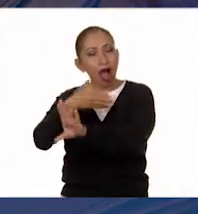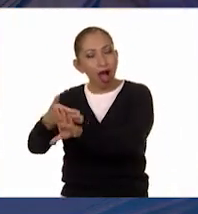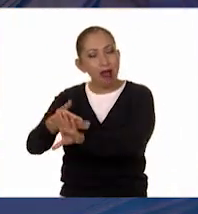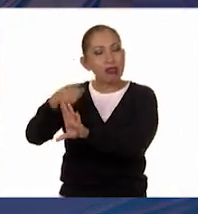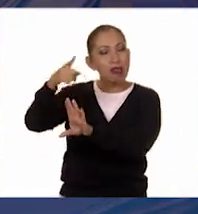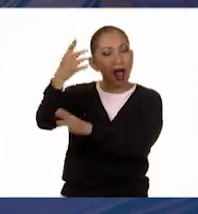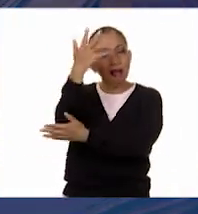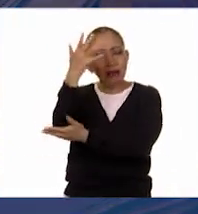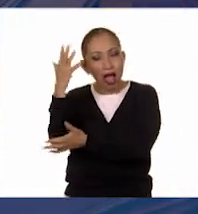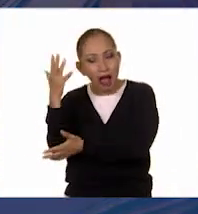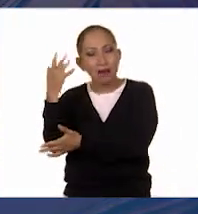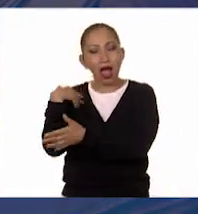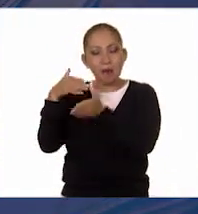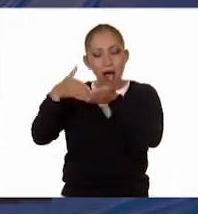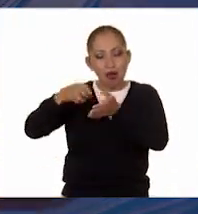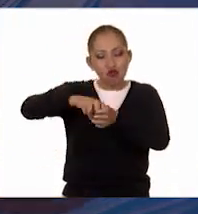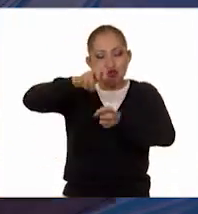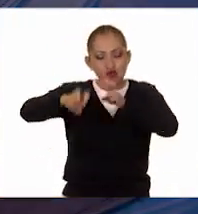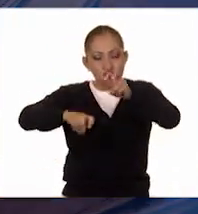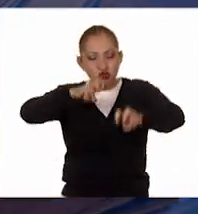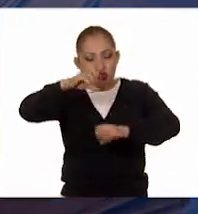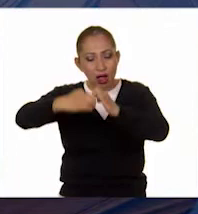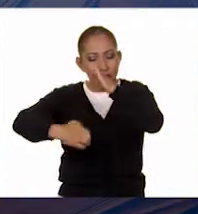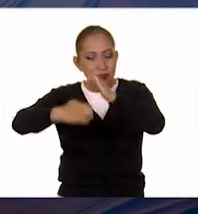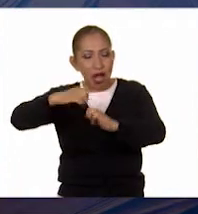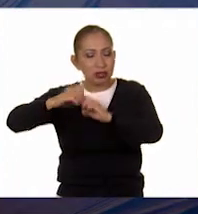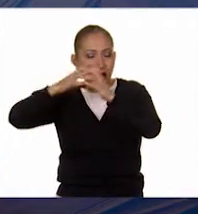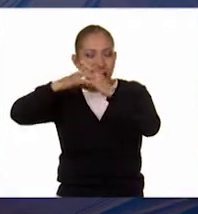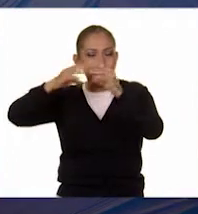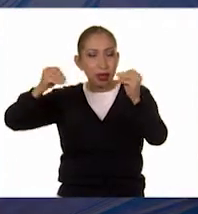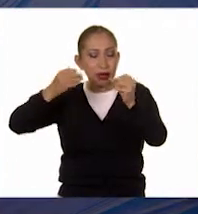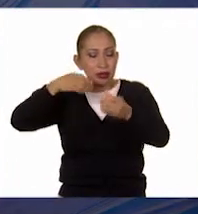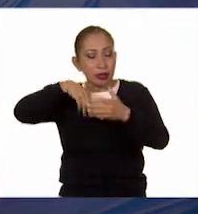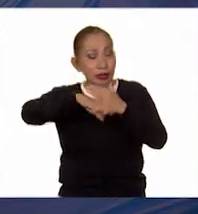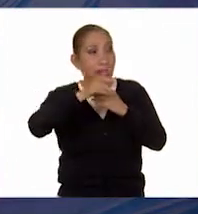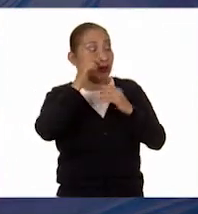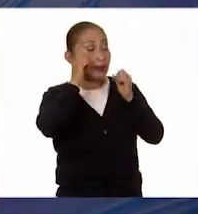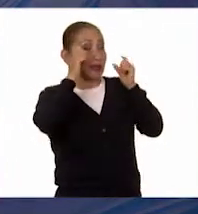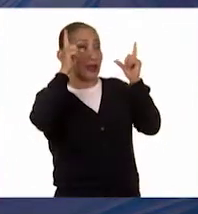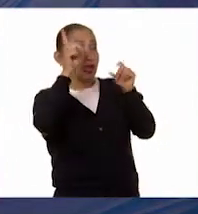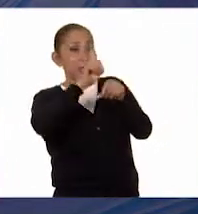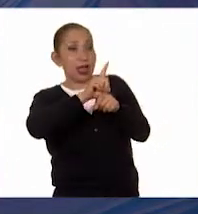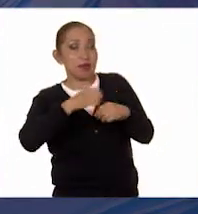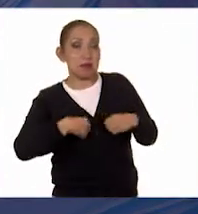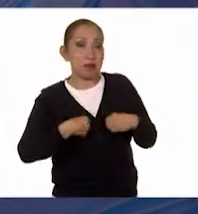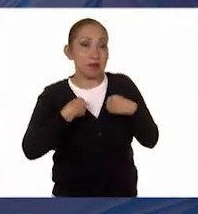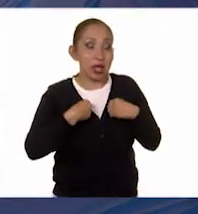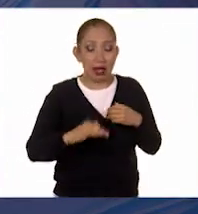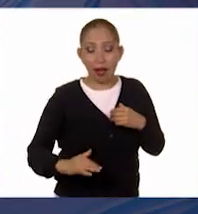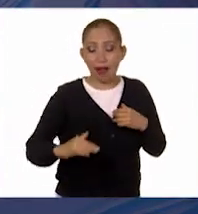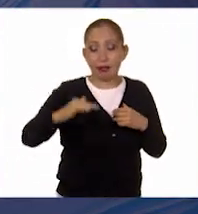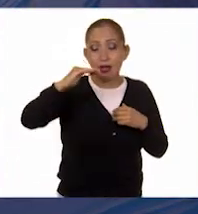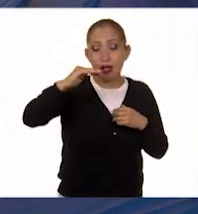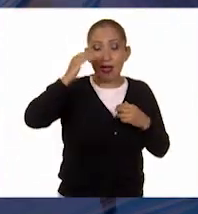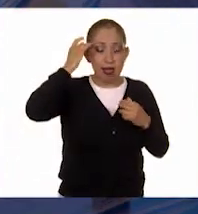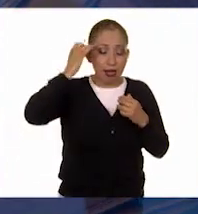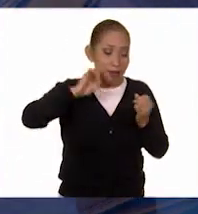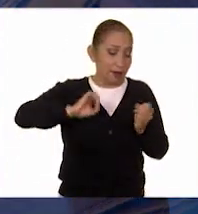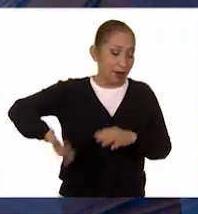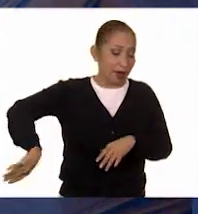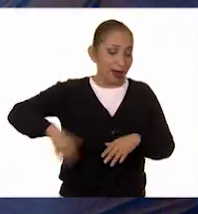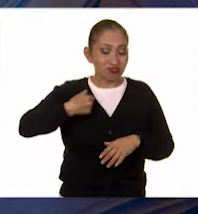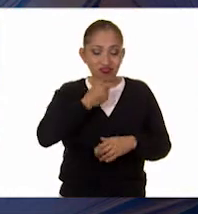de la selva, desembarcos en tierras enemigas. Y entrabas en el día en que era necesario vivir, crecer, abandonar la